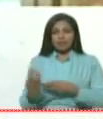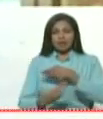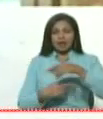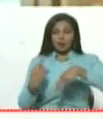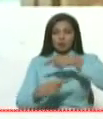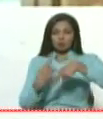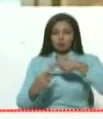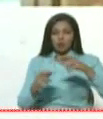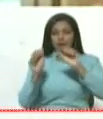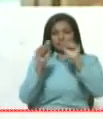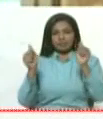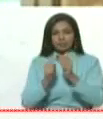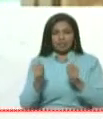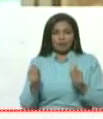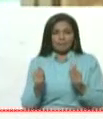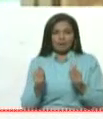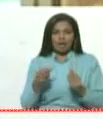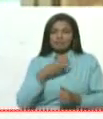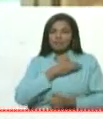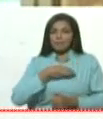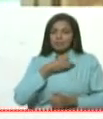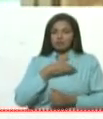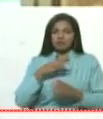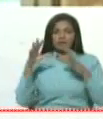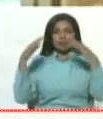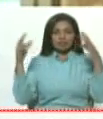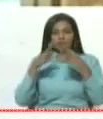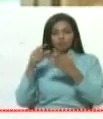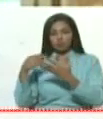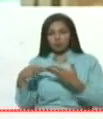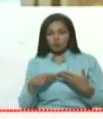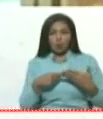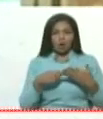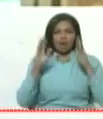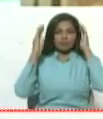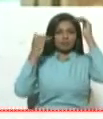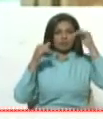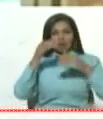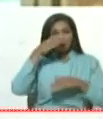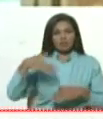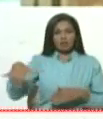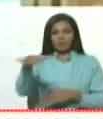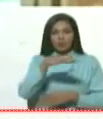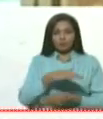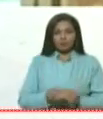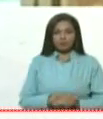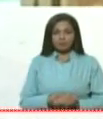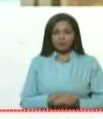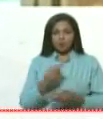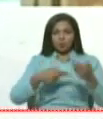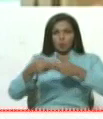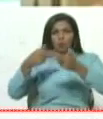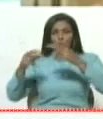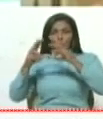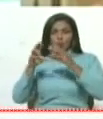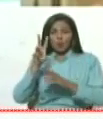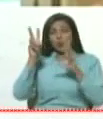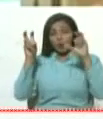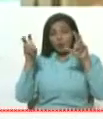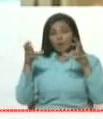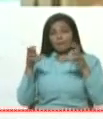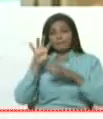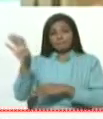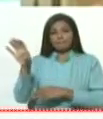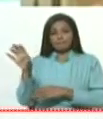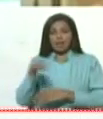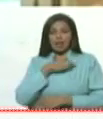través del sistema de las misiones y grandes misiones. Atiende al pueblo, construye un nuevo país, misiones y